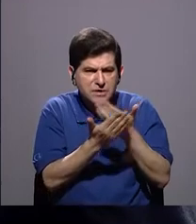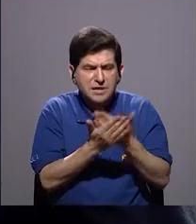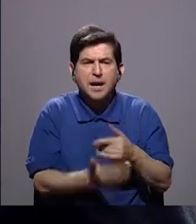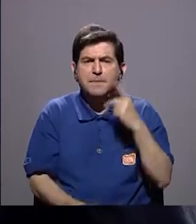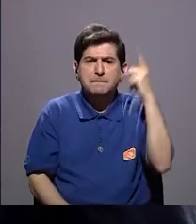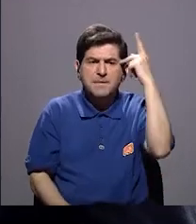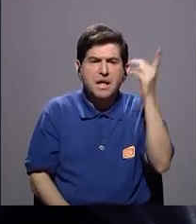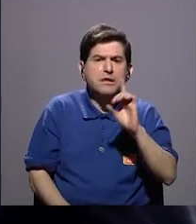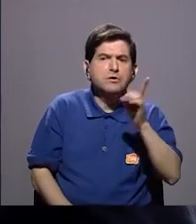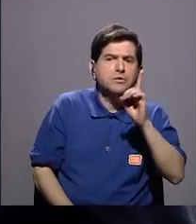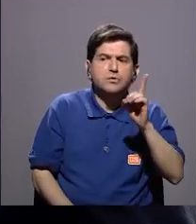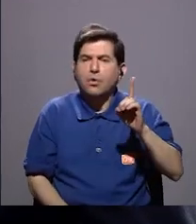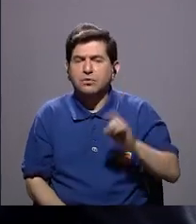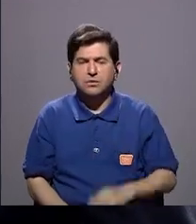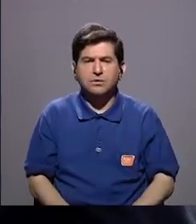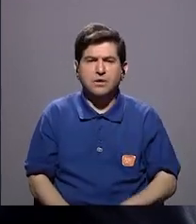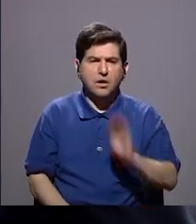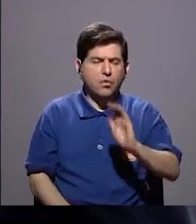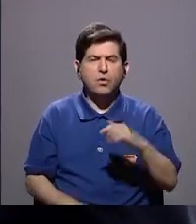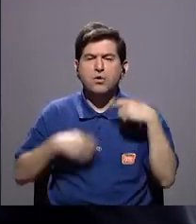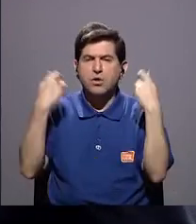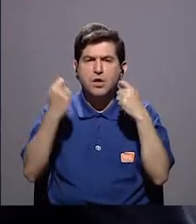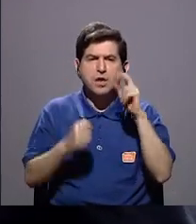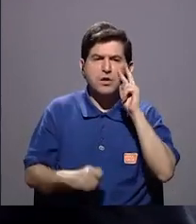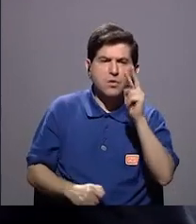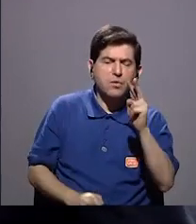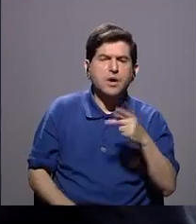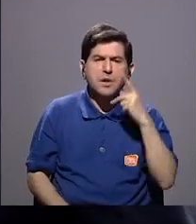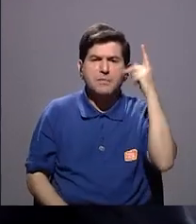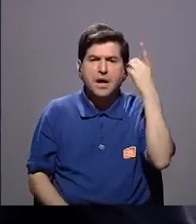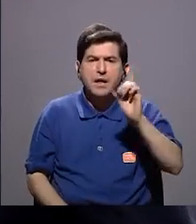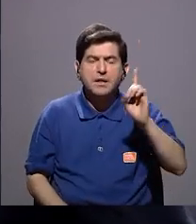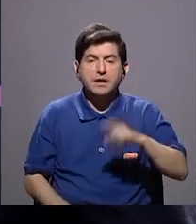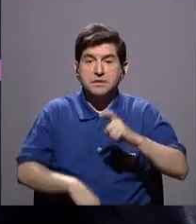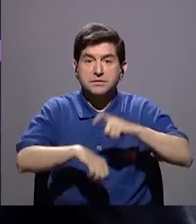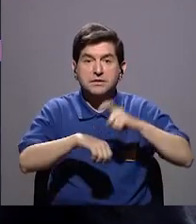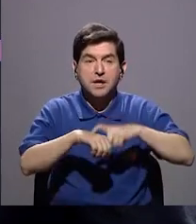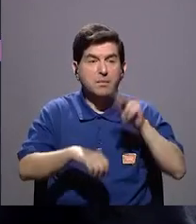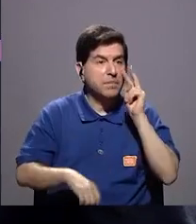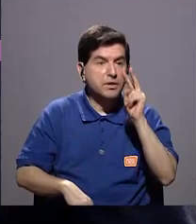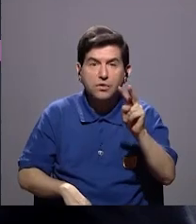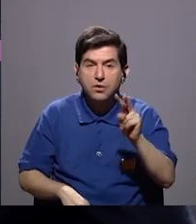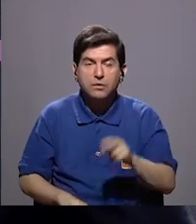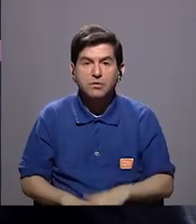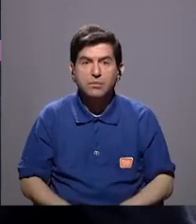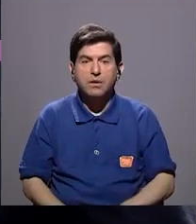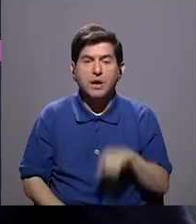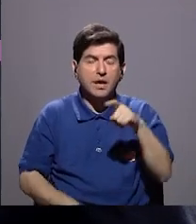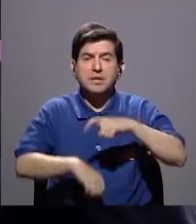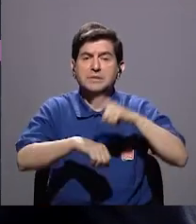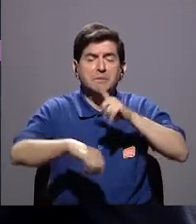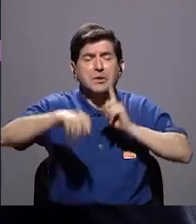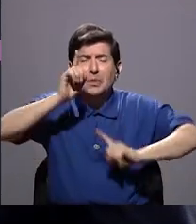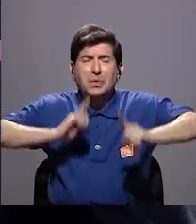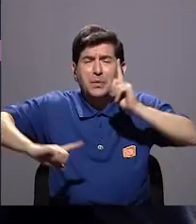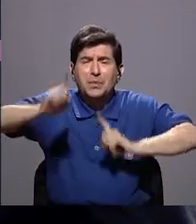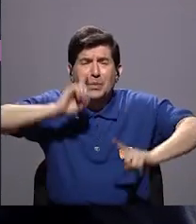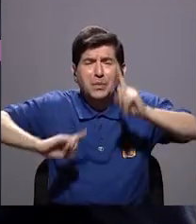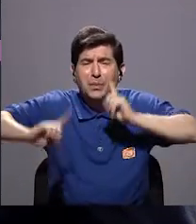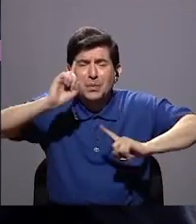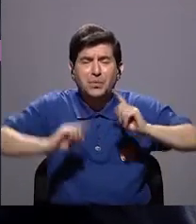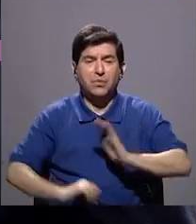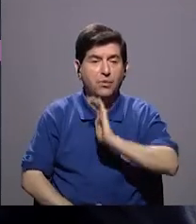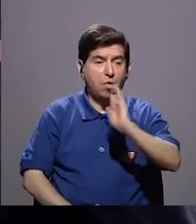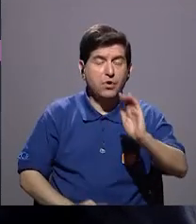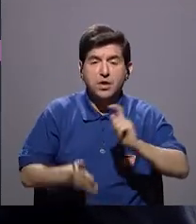están sus papás, un niño que en una fiesta tiene que estar viendo dónde están sus papás y en el momento que no los vea se pone a llorar,